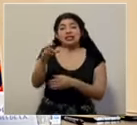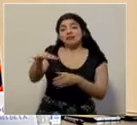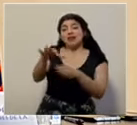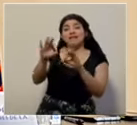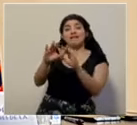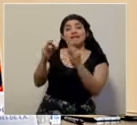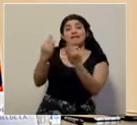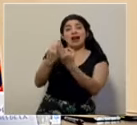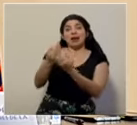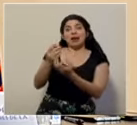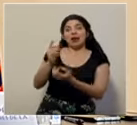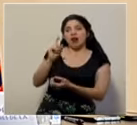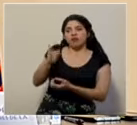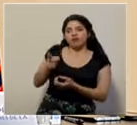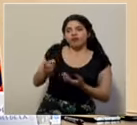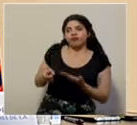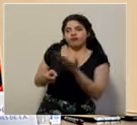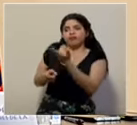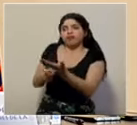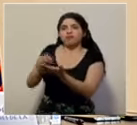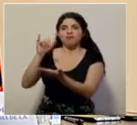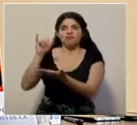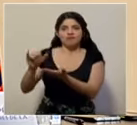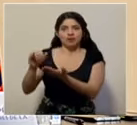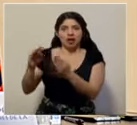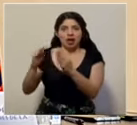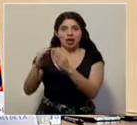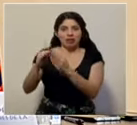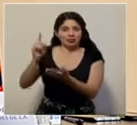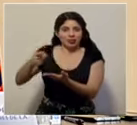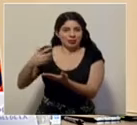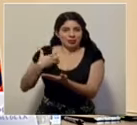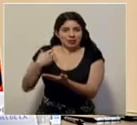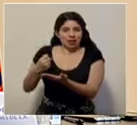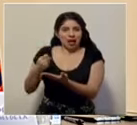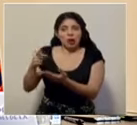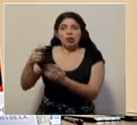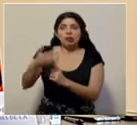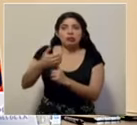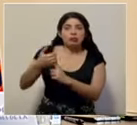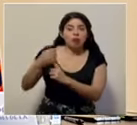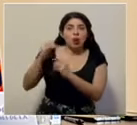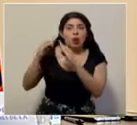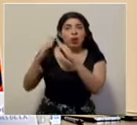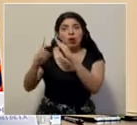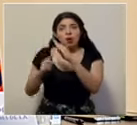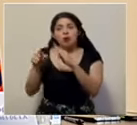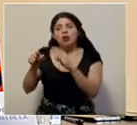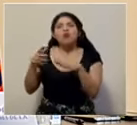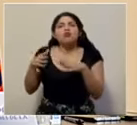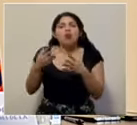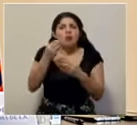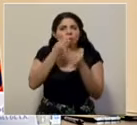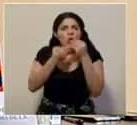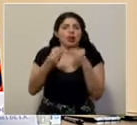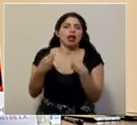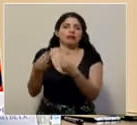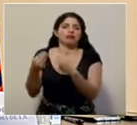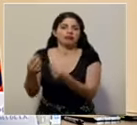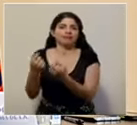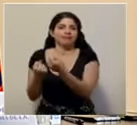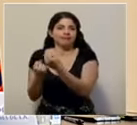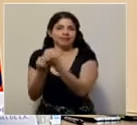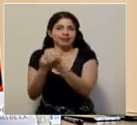se encuentran en aislamiento o en cuarentena, para el tema de seguridad alimentaria y además